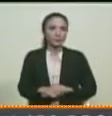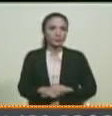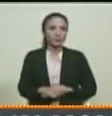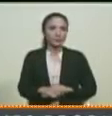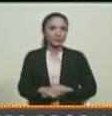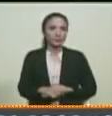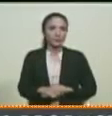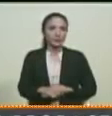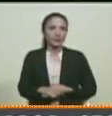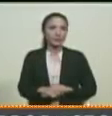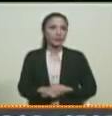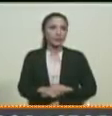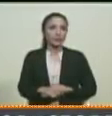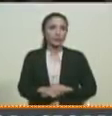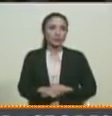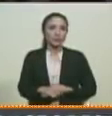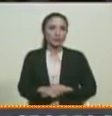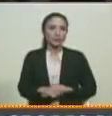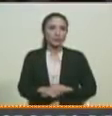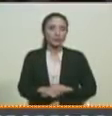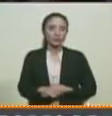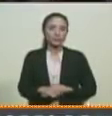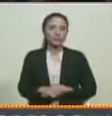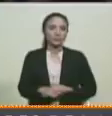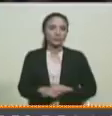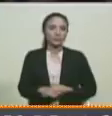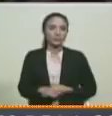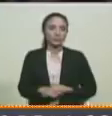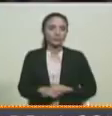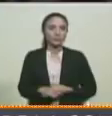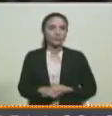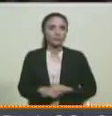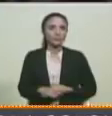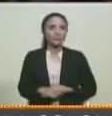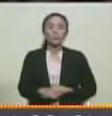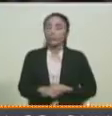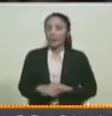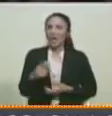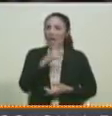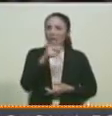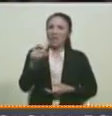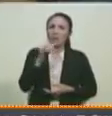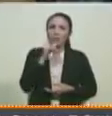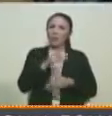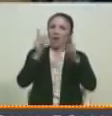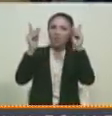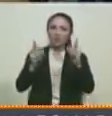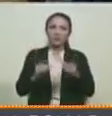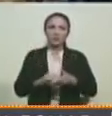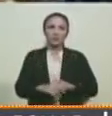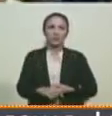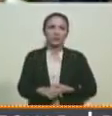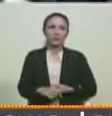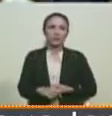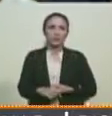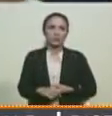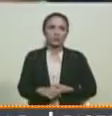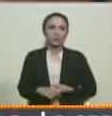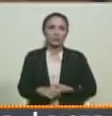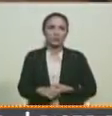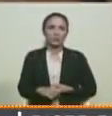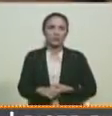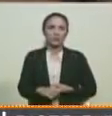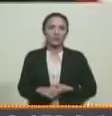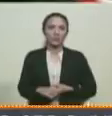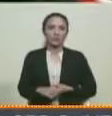Me preguntaban algunos de los dirigentes de la oposición. Ellos decían: presidente, pero por un lado usted está soltando a